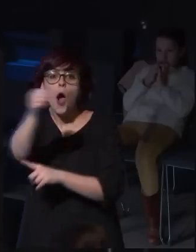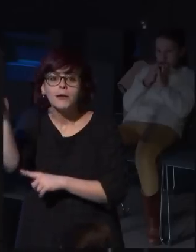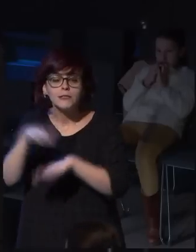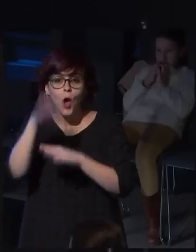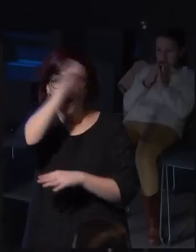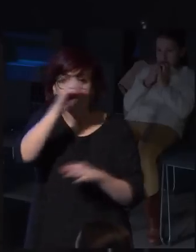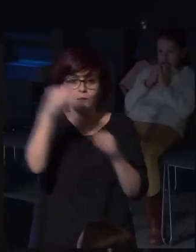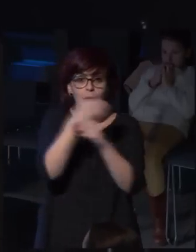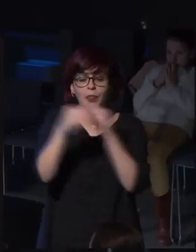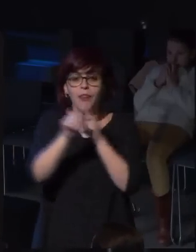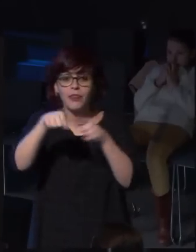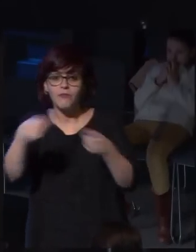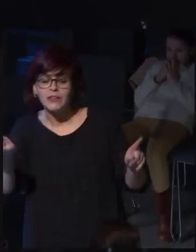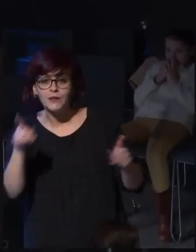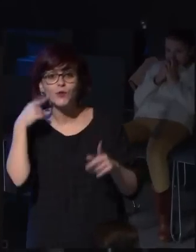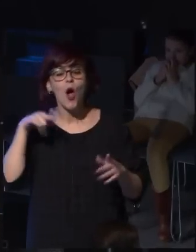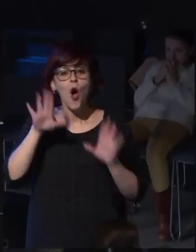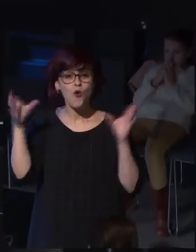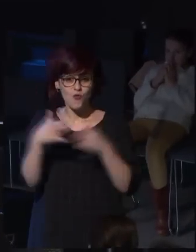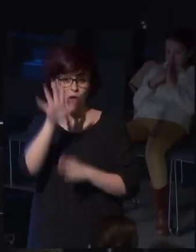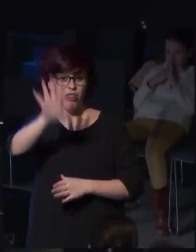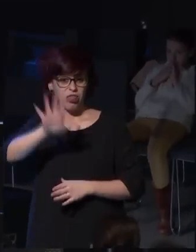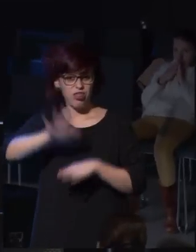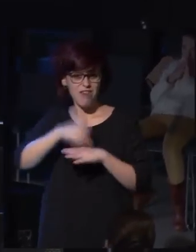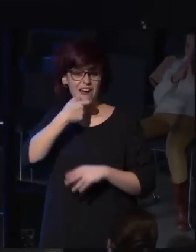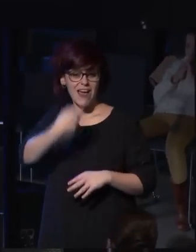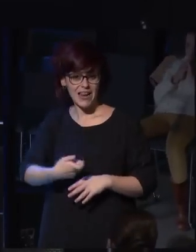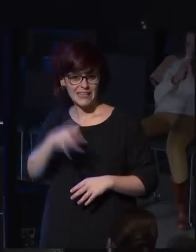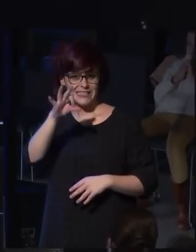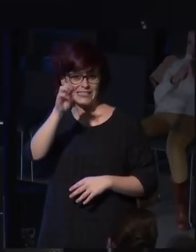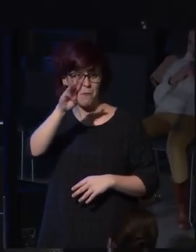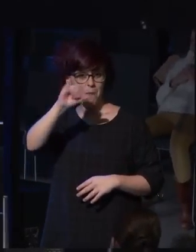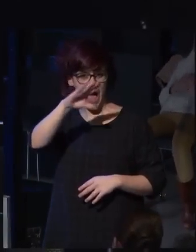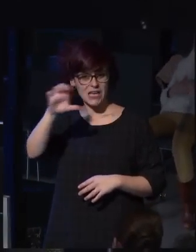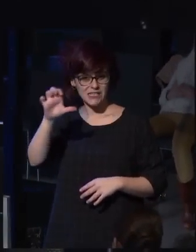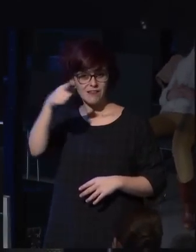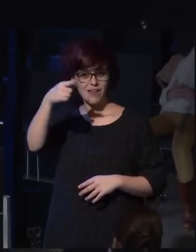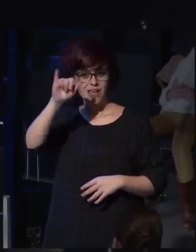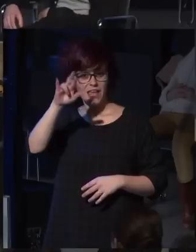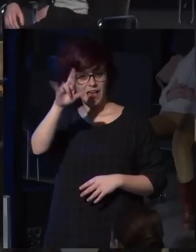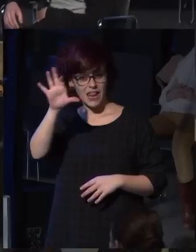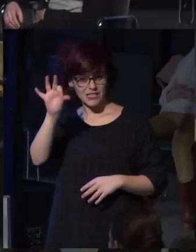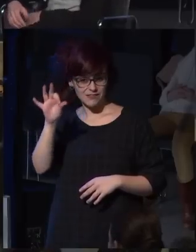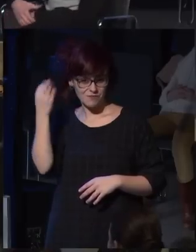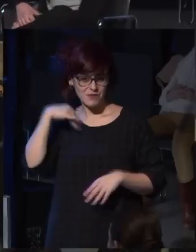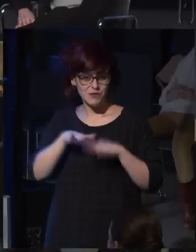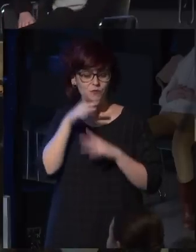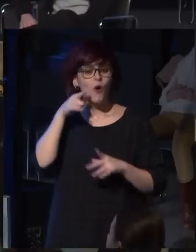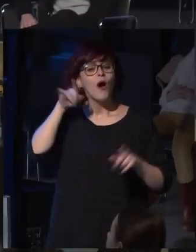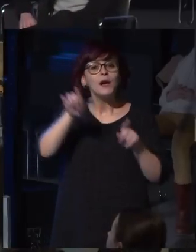son las Spice Girls, no son los Beatles, donde ya la parte digital tiene un peso muy importante y el bombo ahí con una